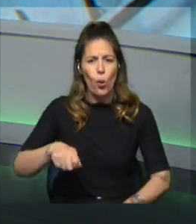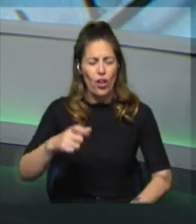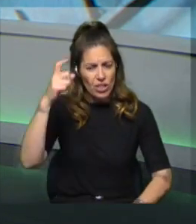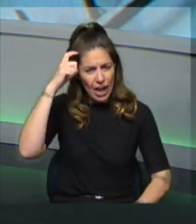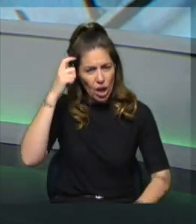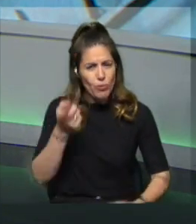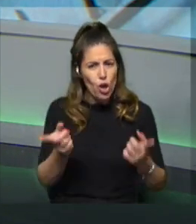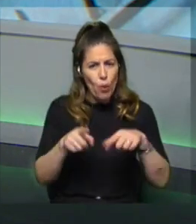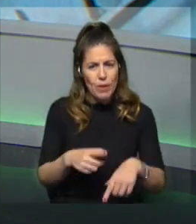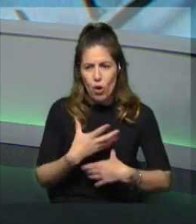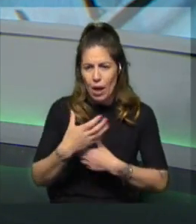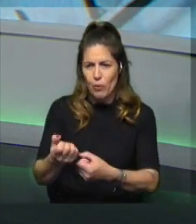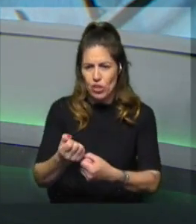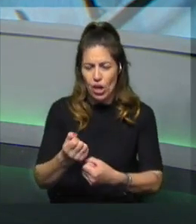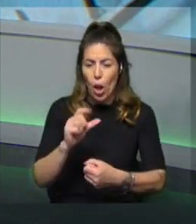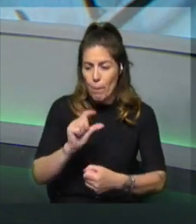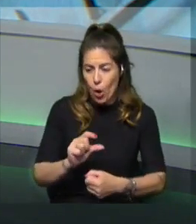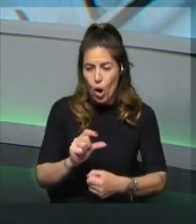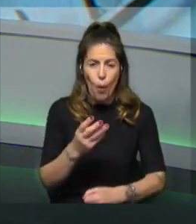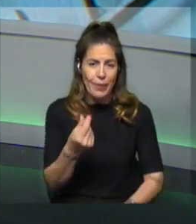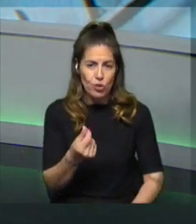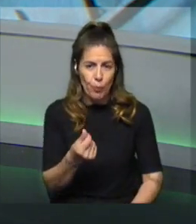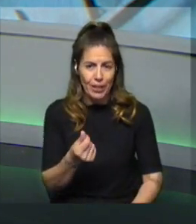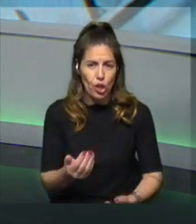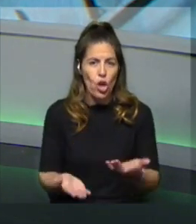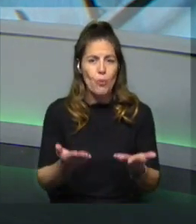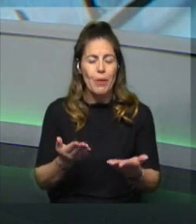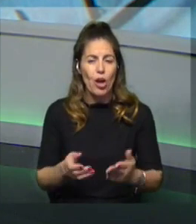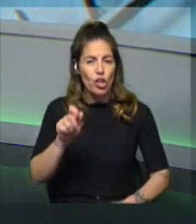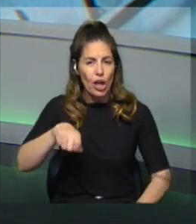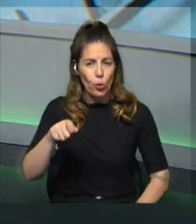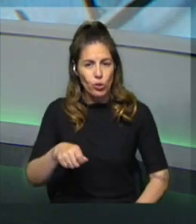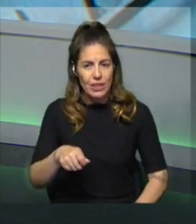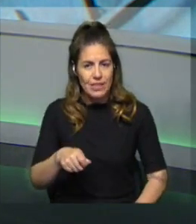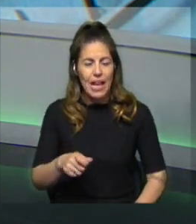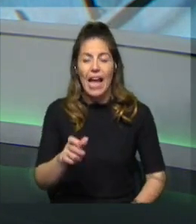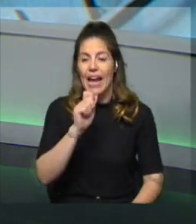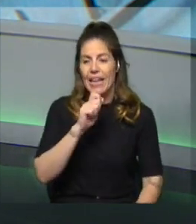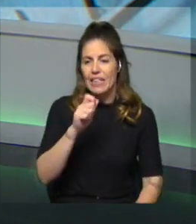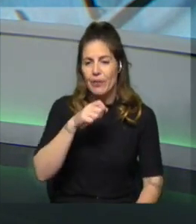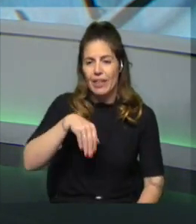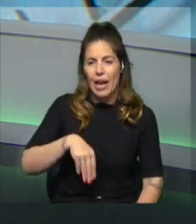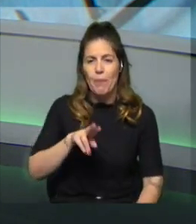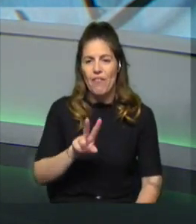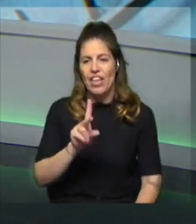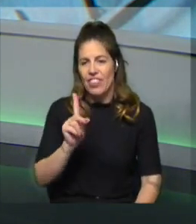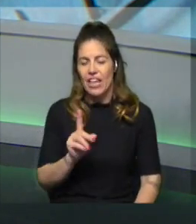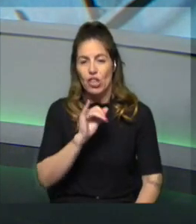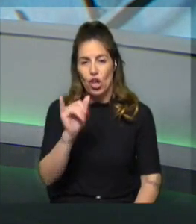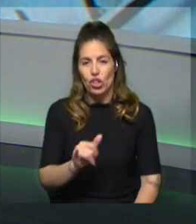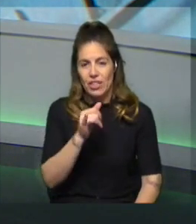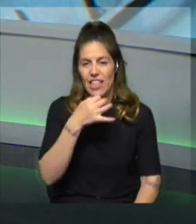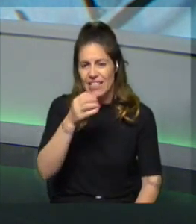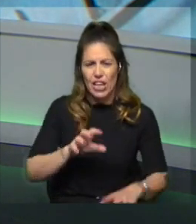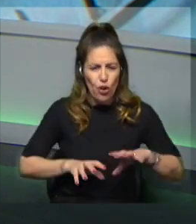mismos que apoyaron el magro presupuesto para la Suprema Corte de Justicia. En entrevista con MBD Noticias, Elizalde recordó que los funcionarios plantean desde